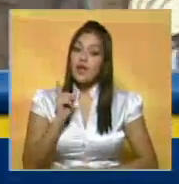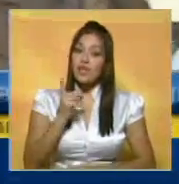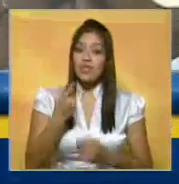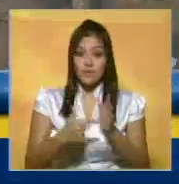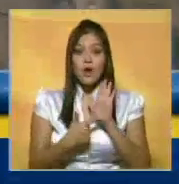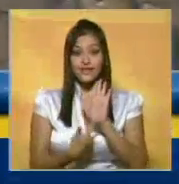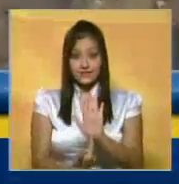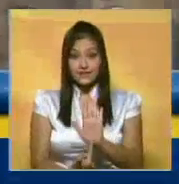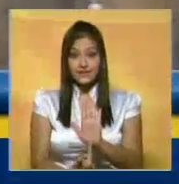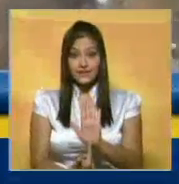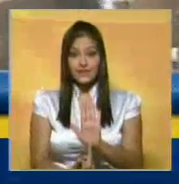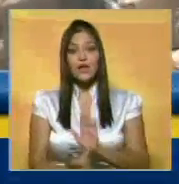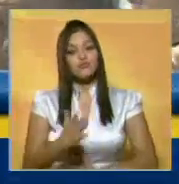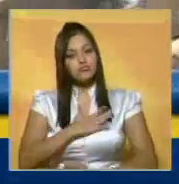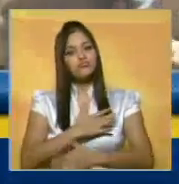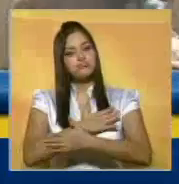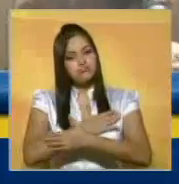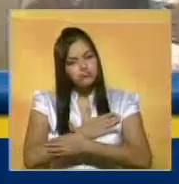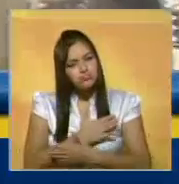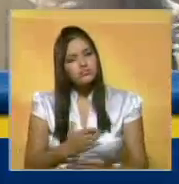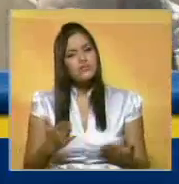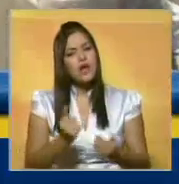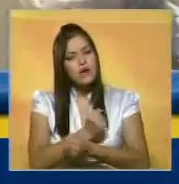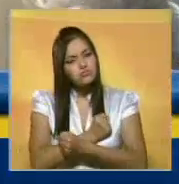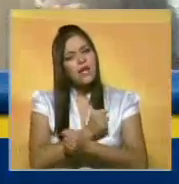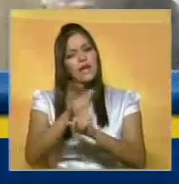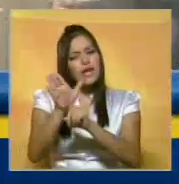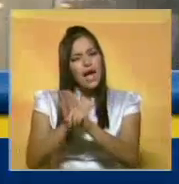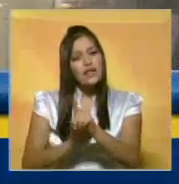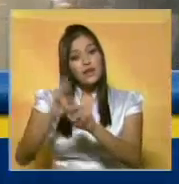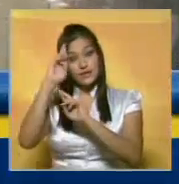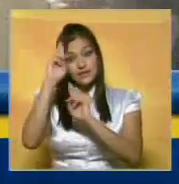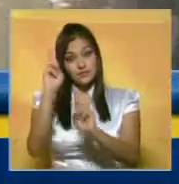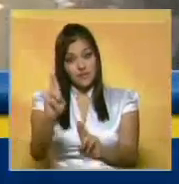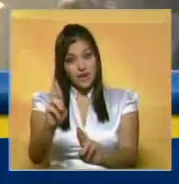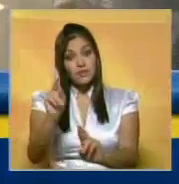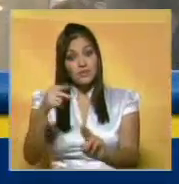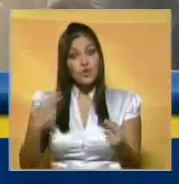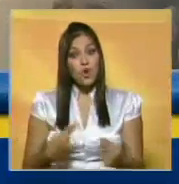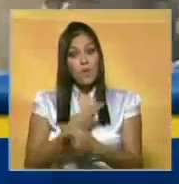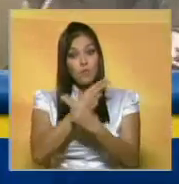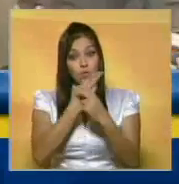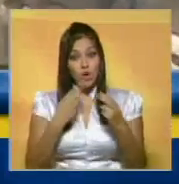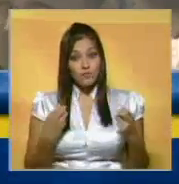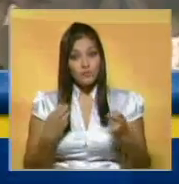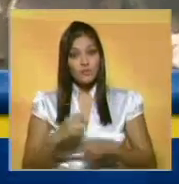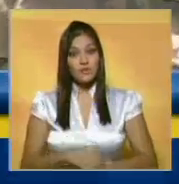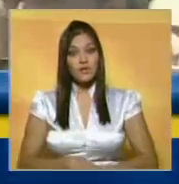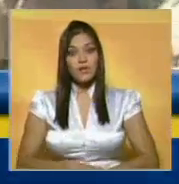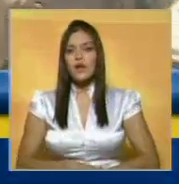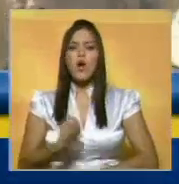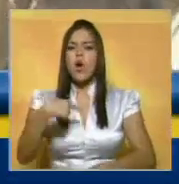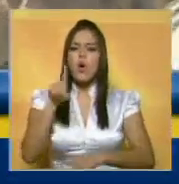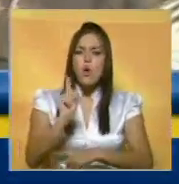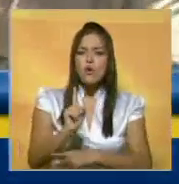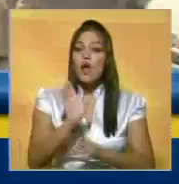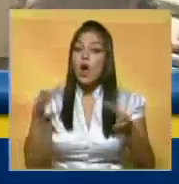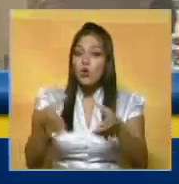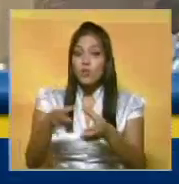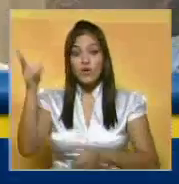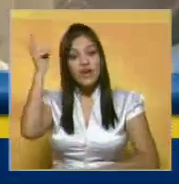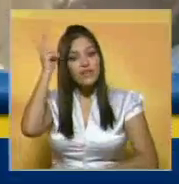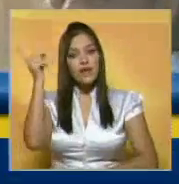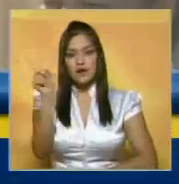Demostrando nuestro afecto, nuestro cariño, nuestro respeto y nuestro compromiso, no solamente con el sector